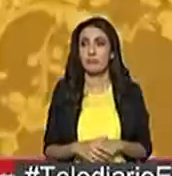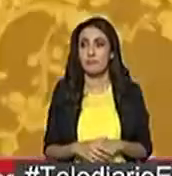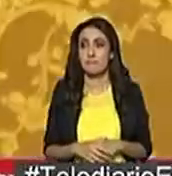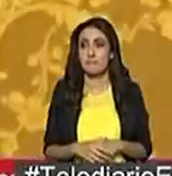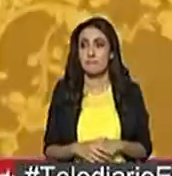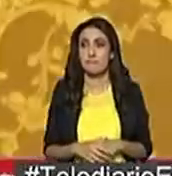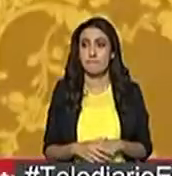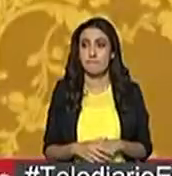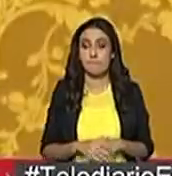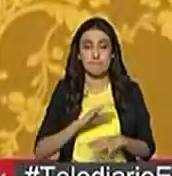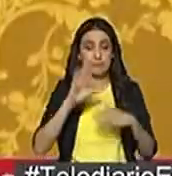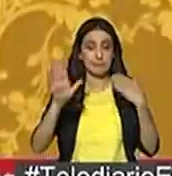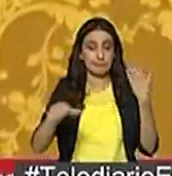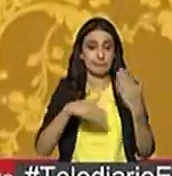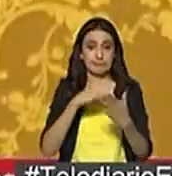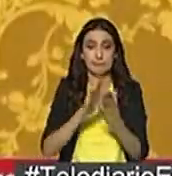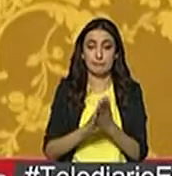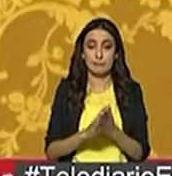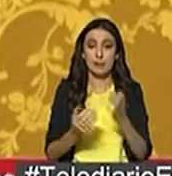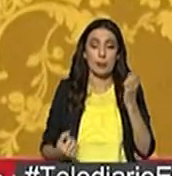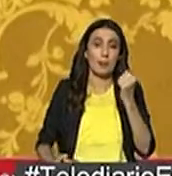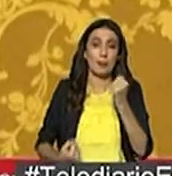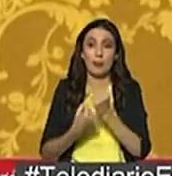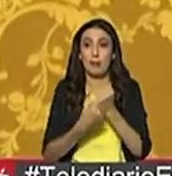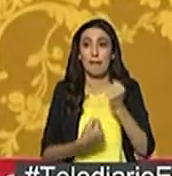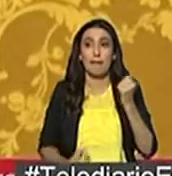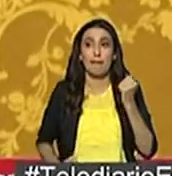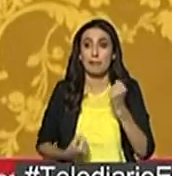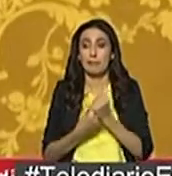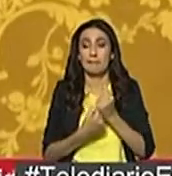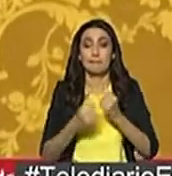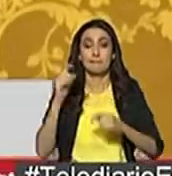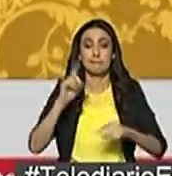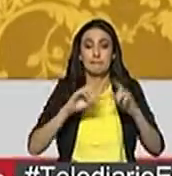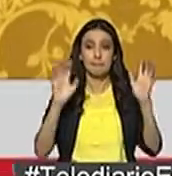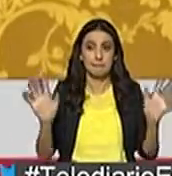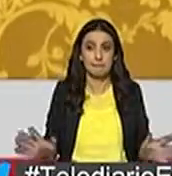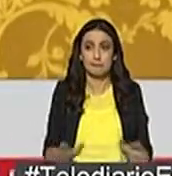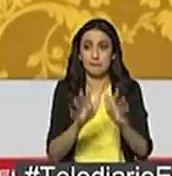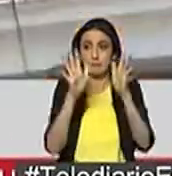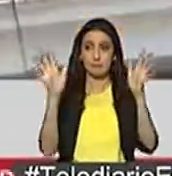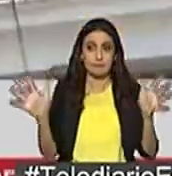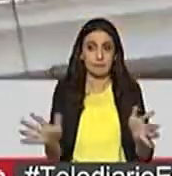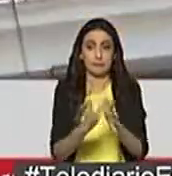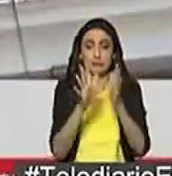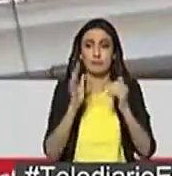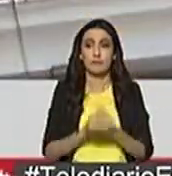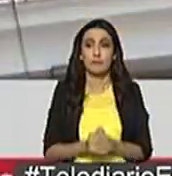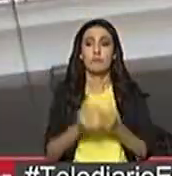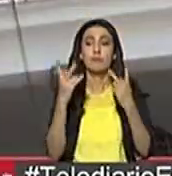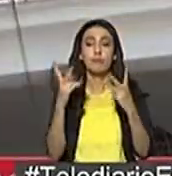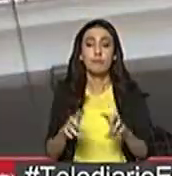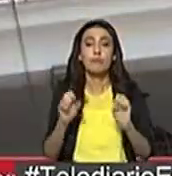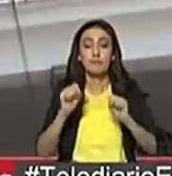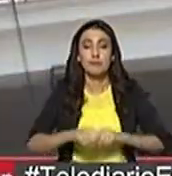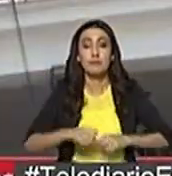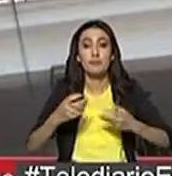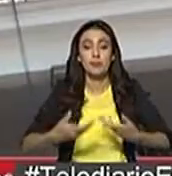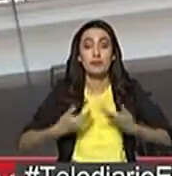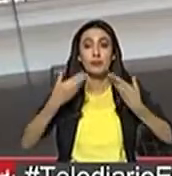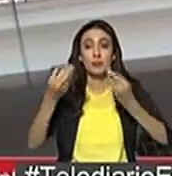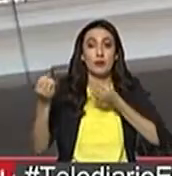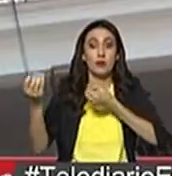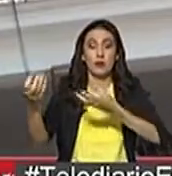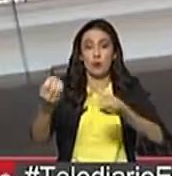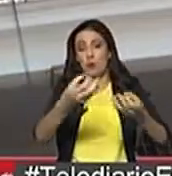continental. A todo el país, por el apoyo permanente y mensajes de aliento que contribuyeron también. Unidad que lo demostraron los cientos de ciudadanos que